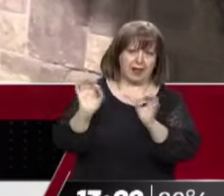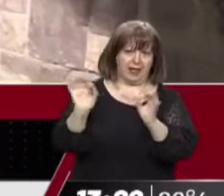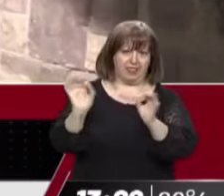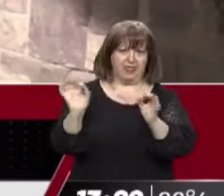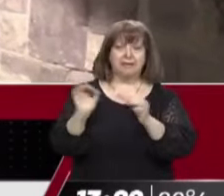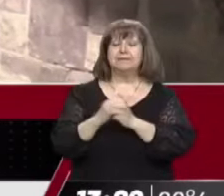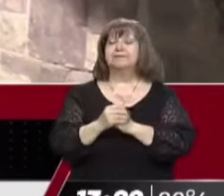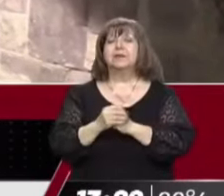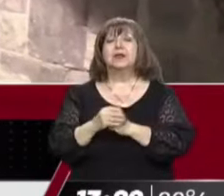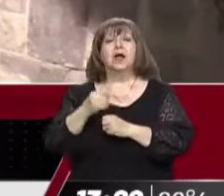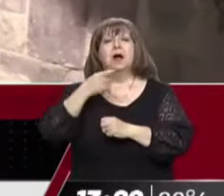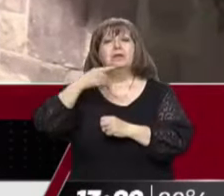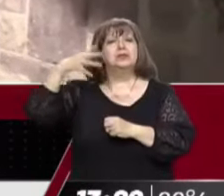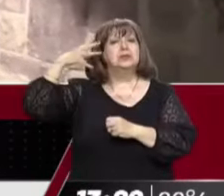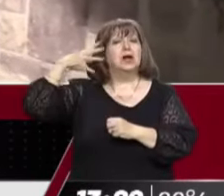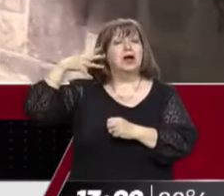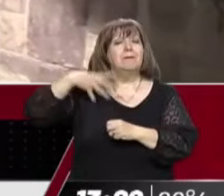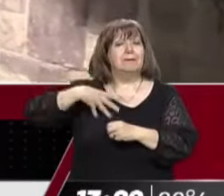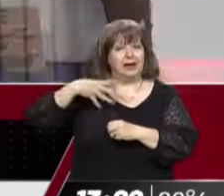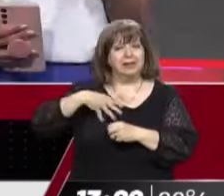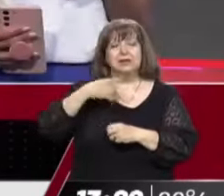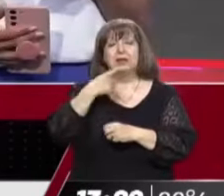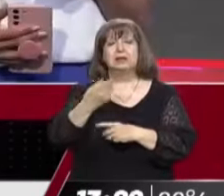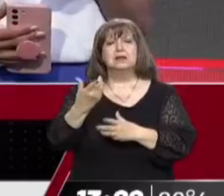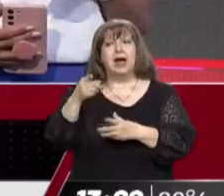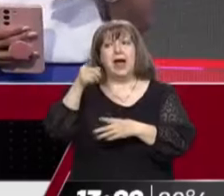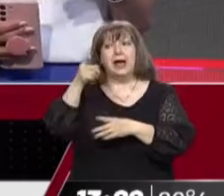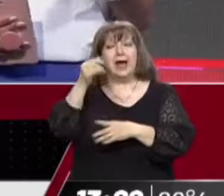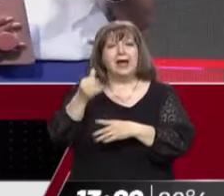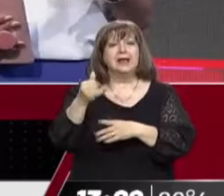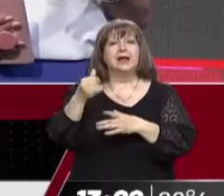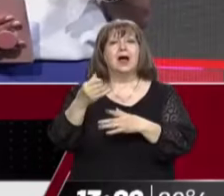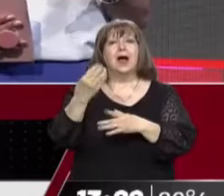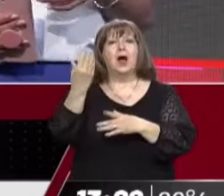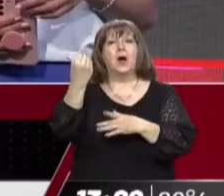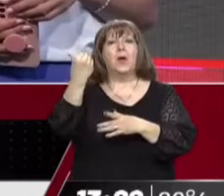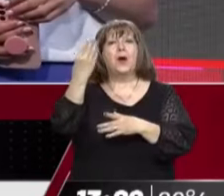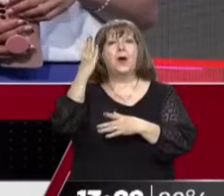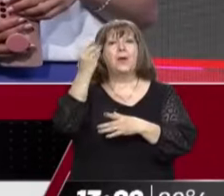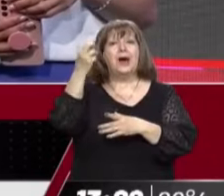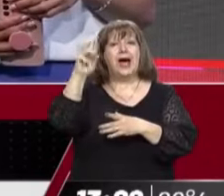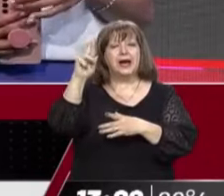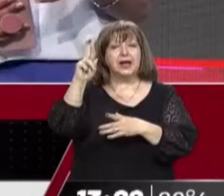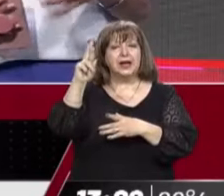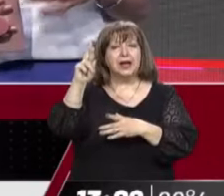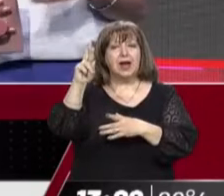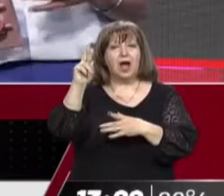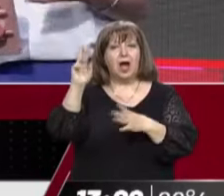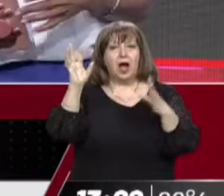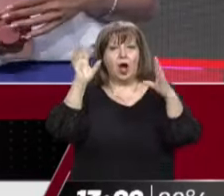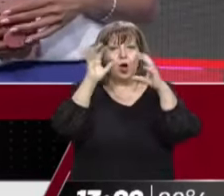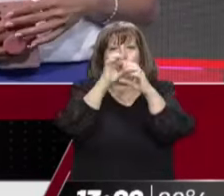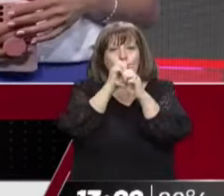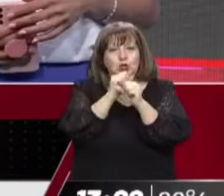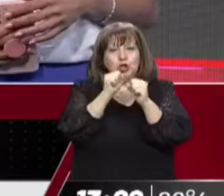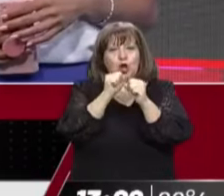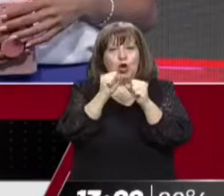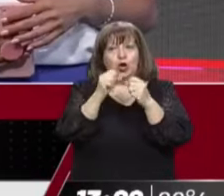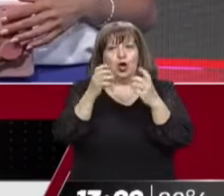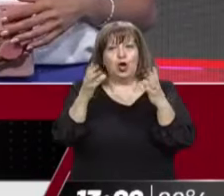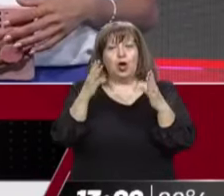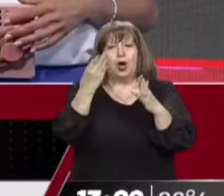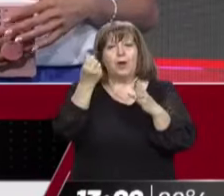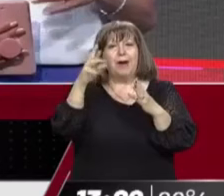porque funciona allí mismo también lo que se denomina bar oculto. Y por ahí podía estar